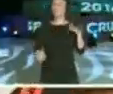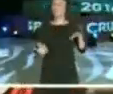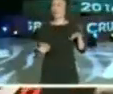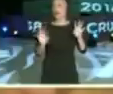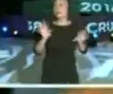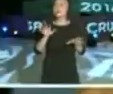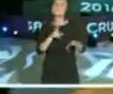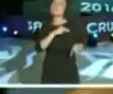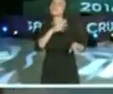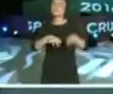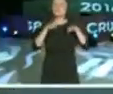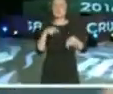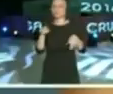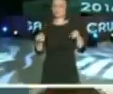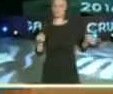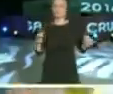lotería!